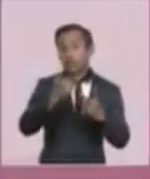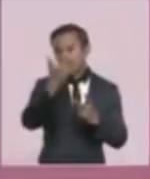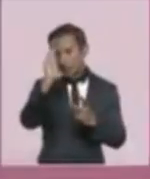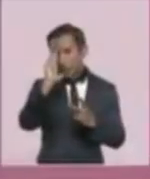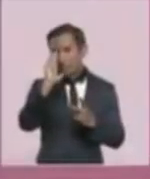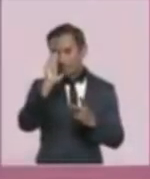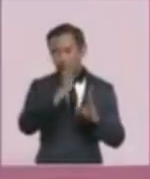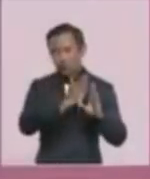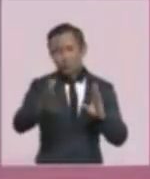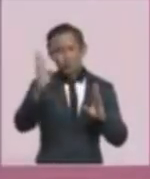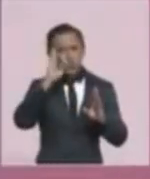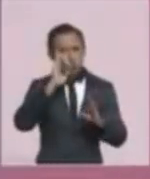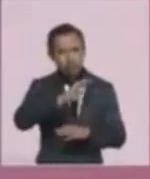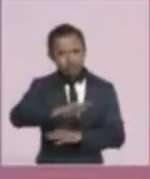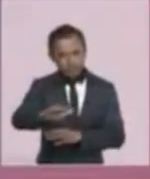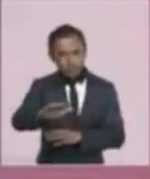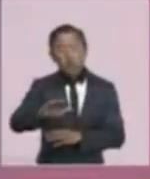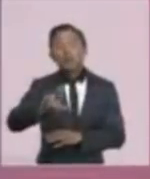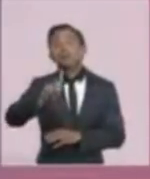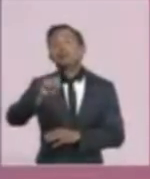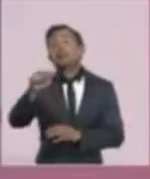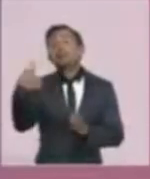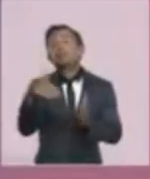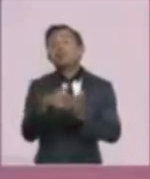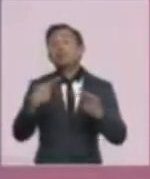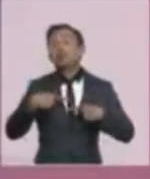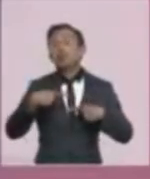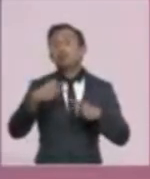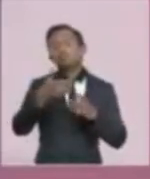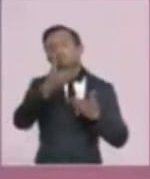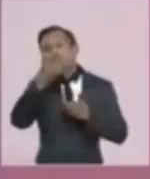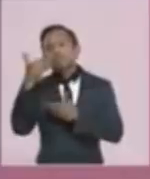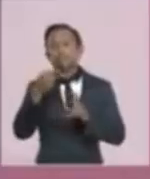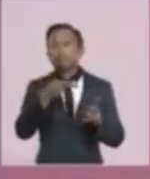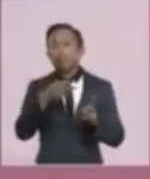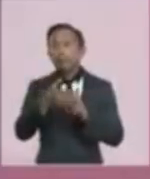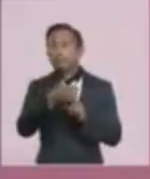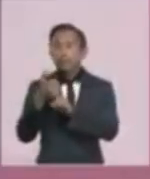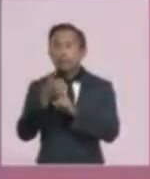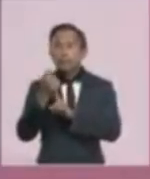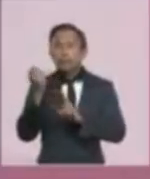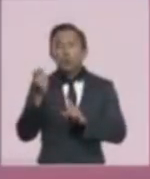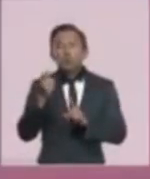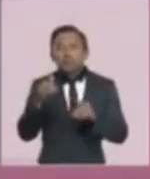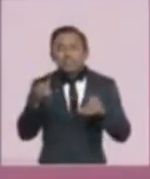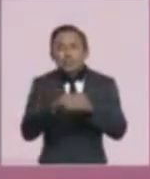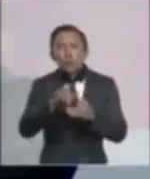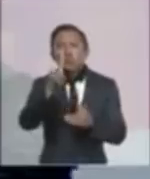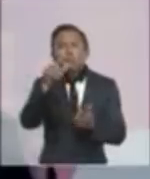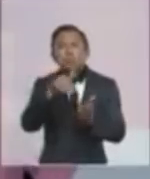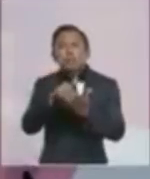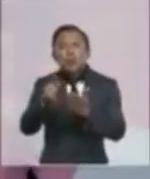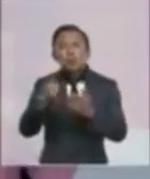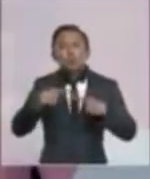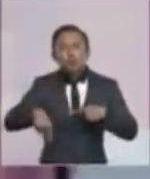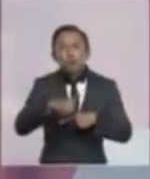36 mil desaparecidos, más de 1 millón de víctimas de la violencia. Tenemos que hacer todo para conseguir la